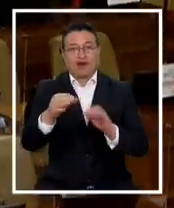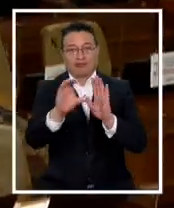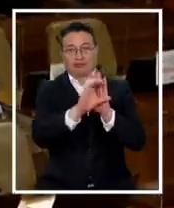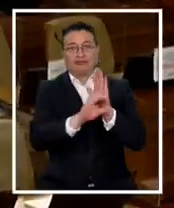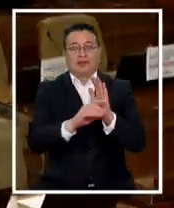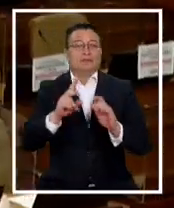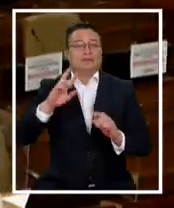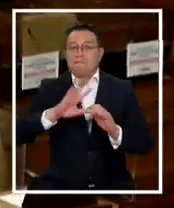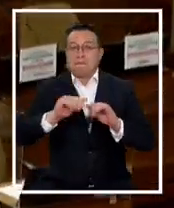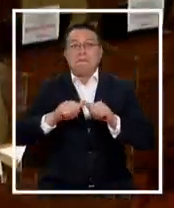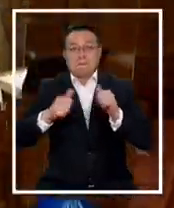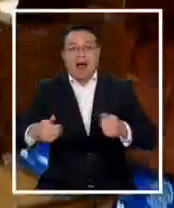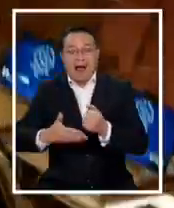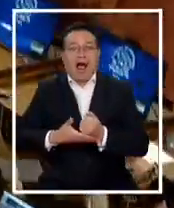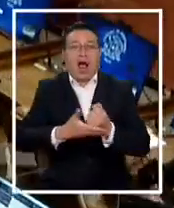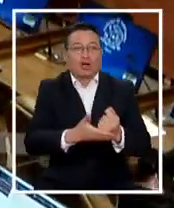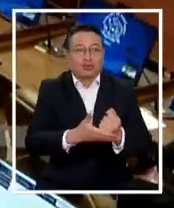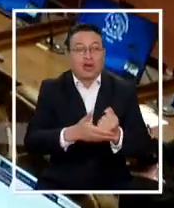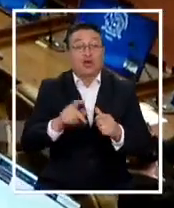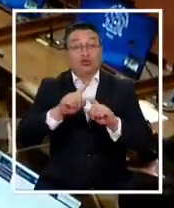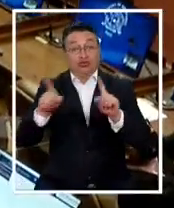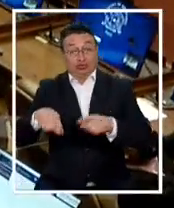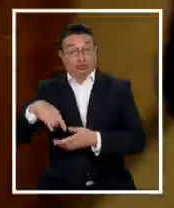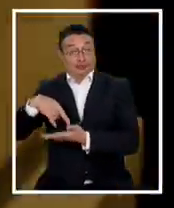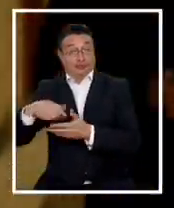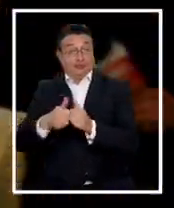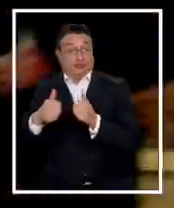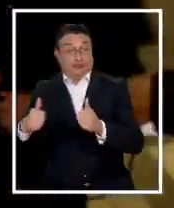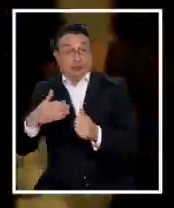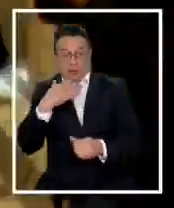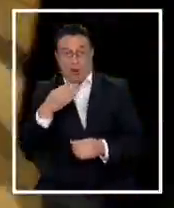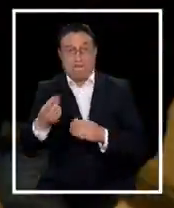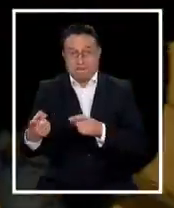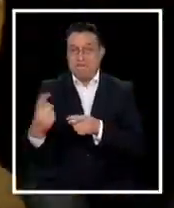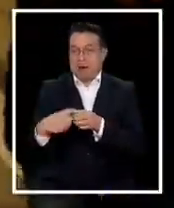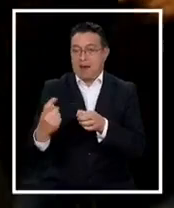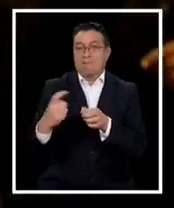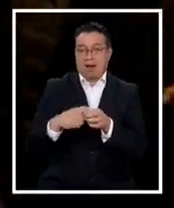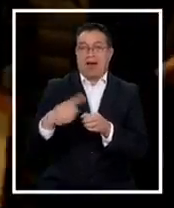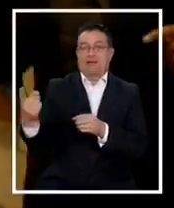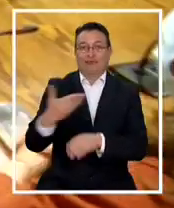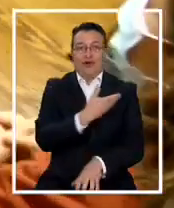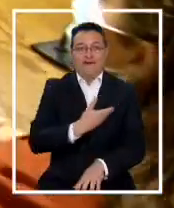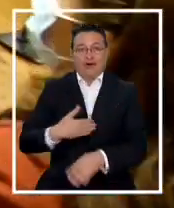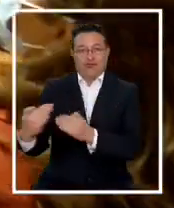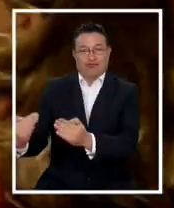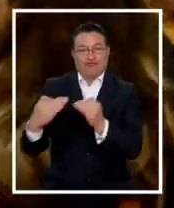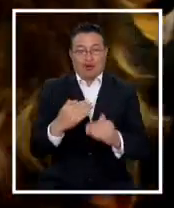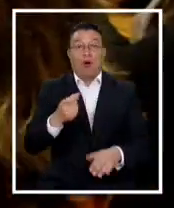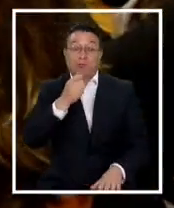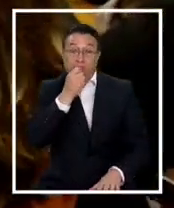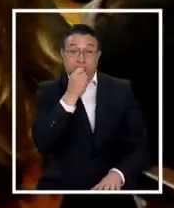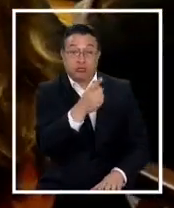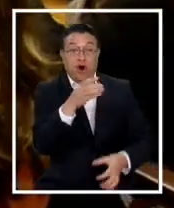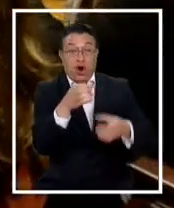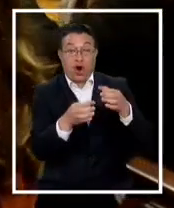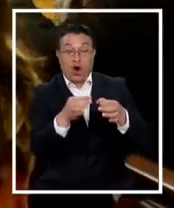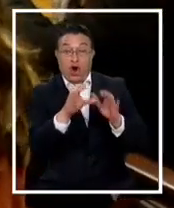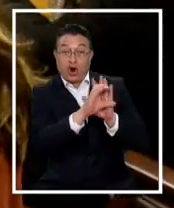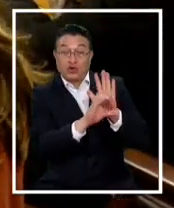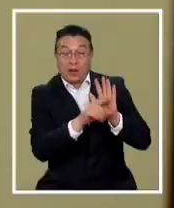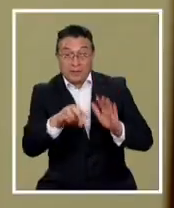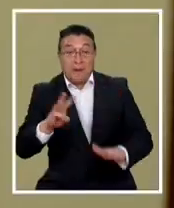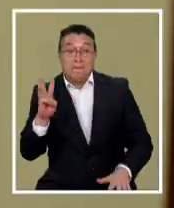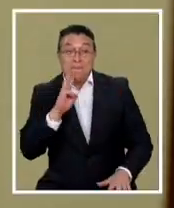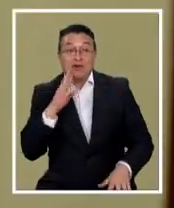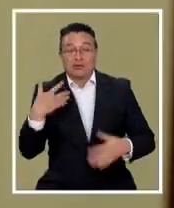ayudas. Según varios parlamentarios, no restó apoyos, incluso habría sumado otros votos oficialistas. Por la acusación constitucional este miércoles,